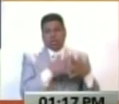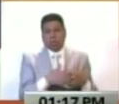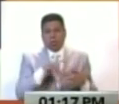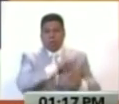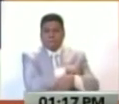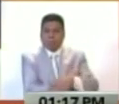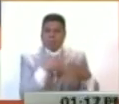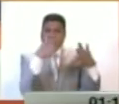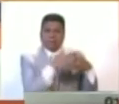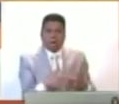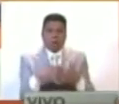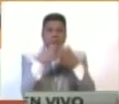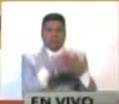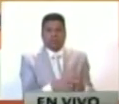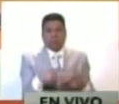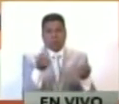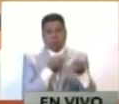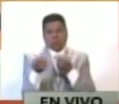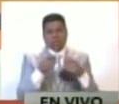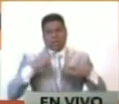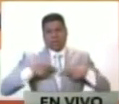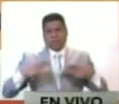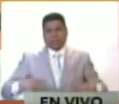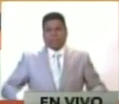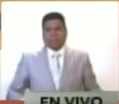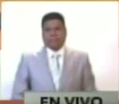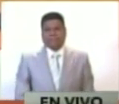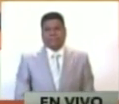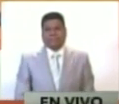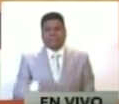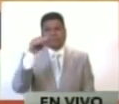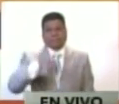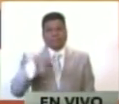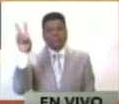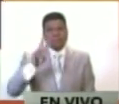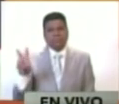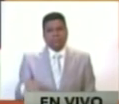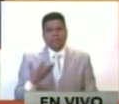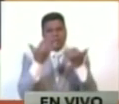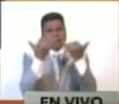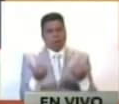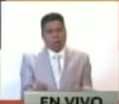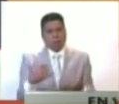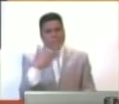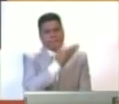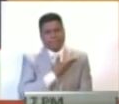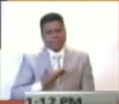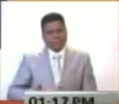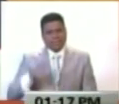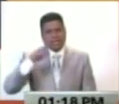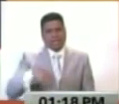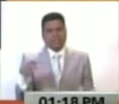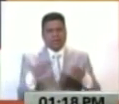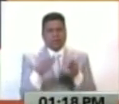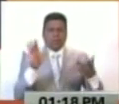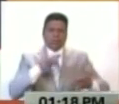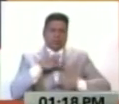hegemónicos que pretenden el control de la humanidad. Bueno, desde Venezuela que hoy preside este movimiento, nos